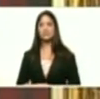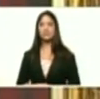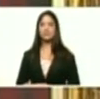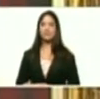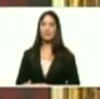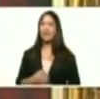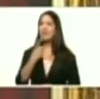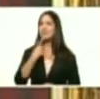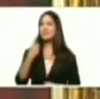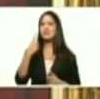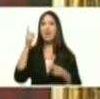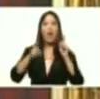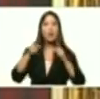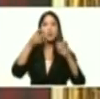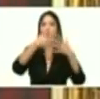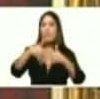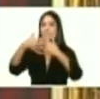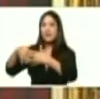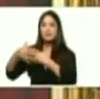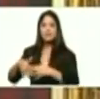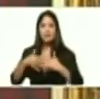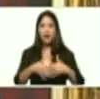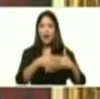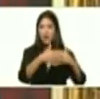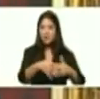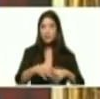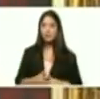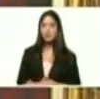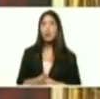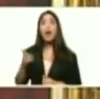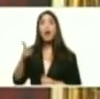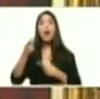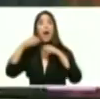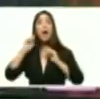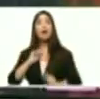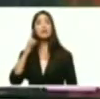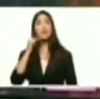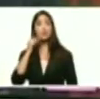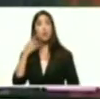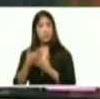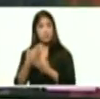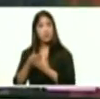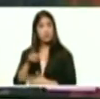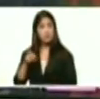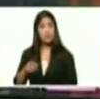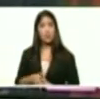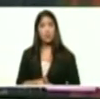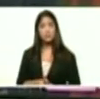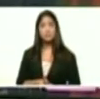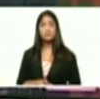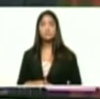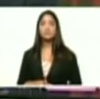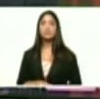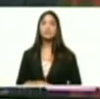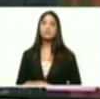dicen muchos empresarios, Aristóbulo y Turis, testigo, querido compañero, hermano mayor,